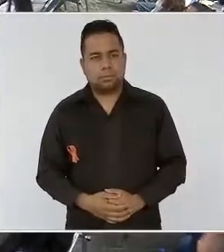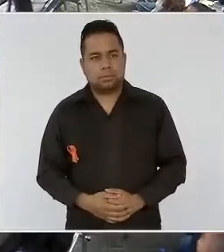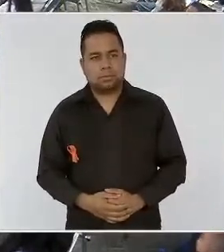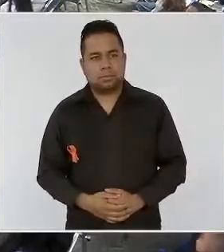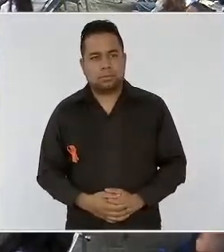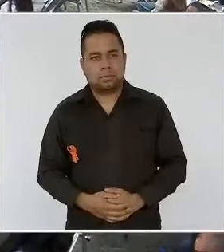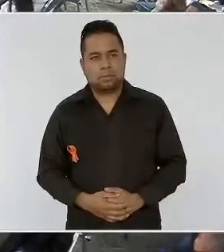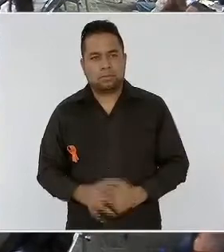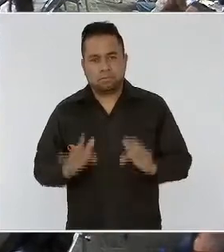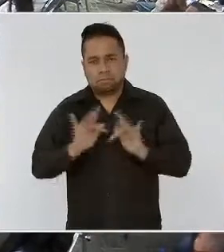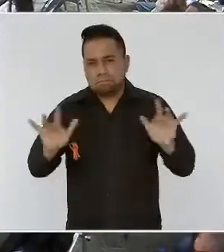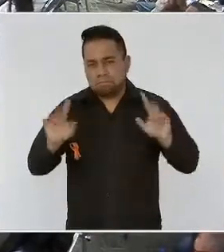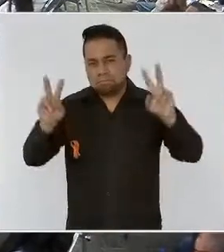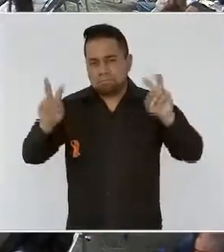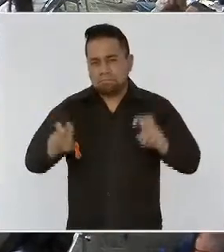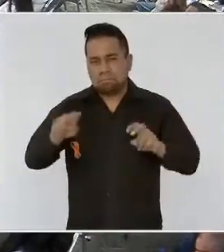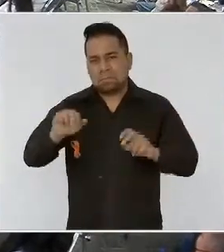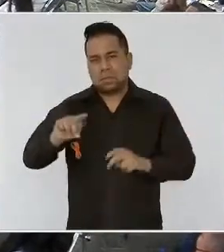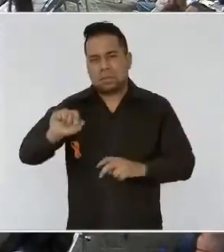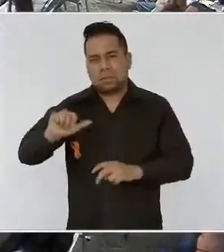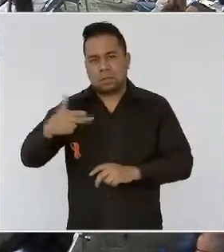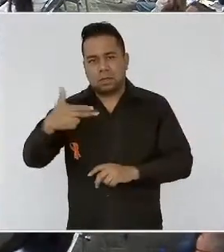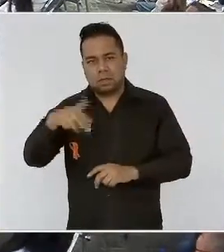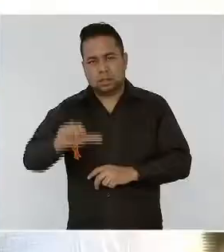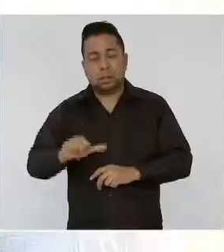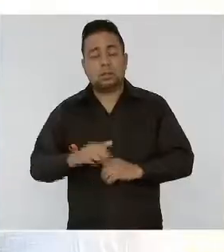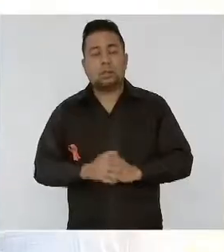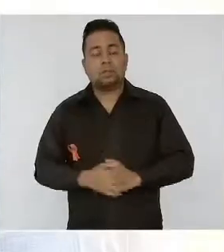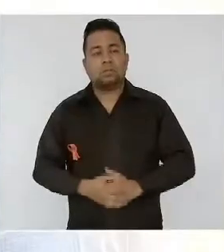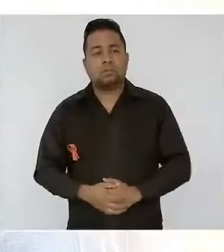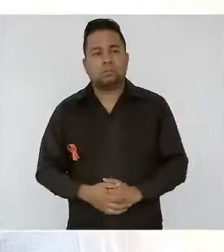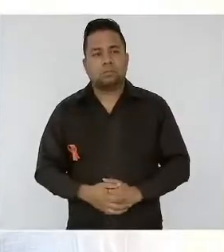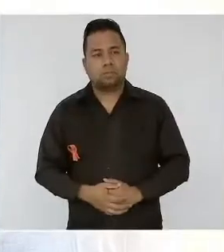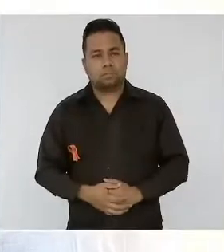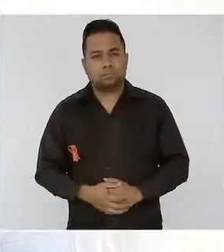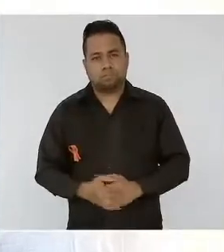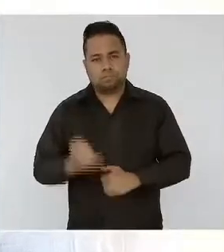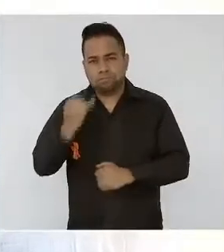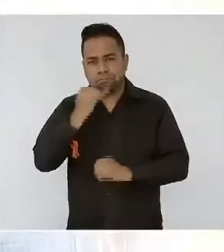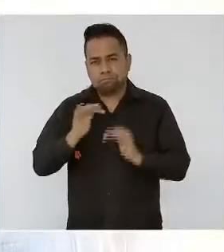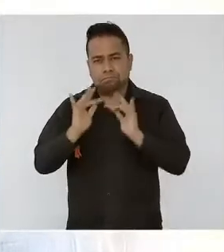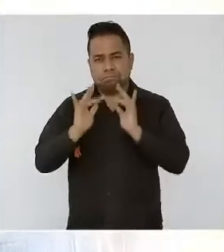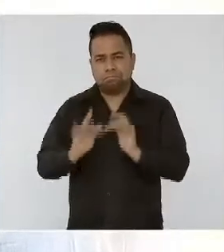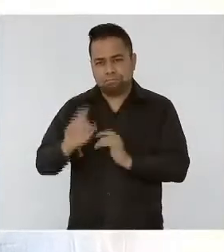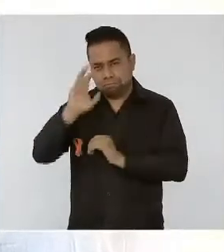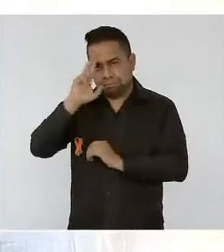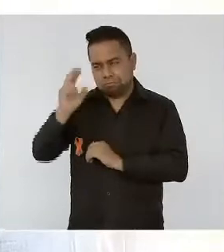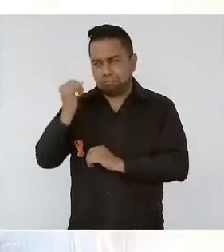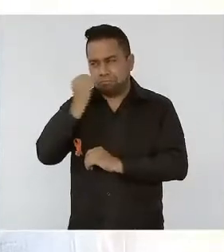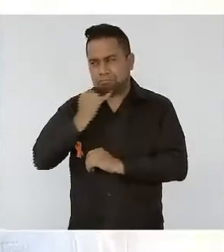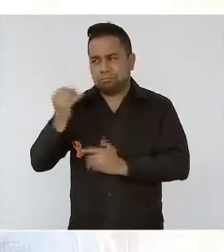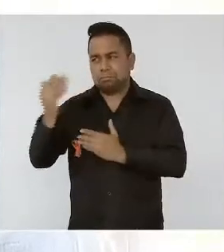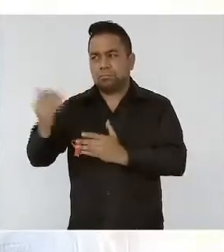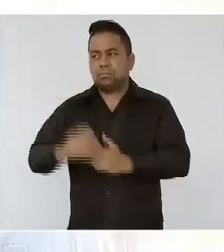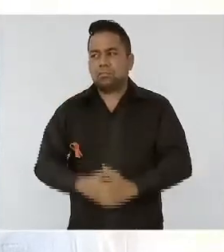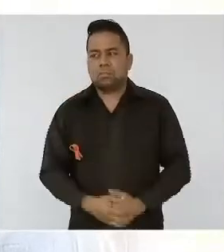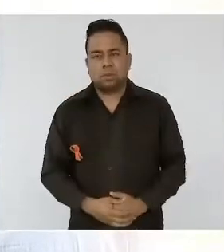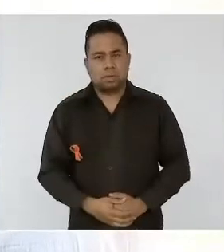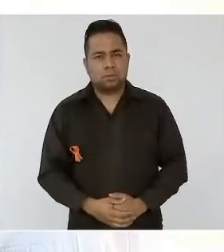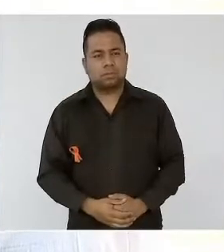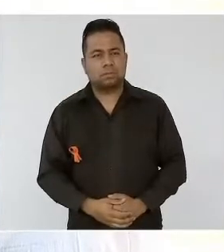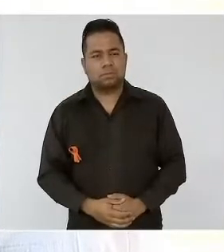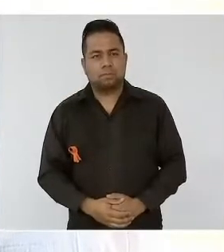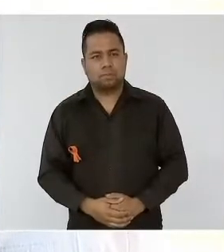Subtítulo: Natasha Canapé. Je cours, je traverse les montagnes et les rivières, là où nos mères